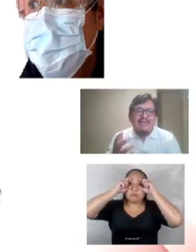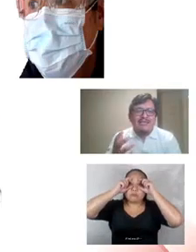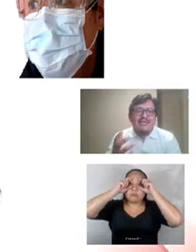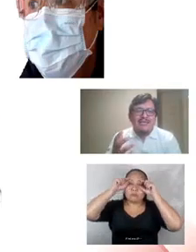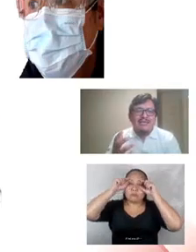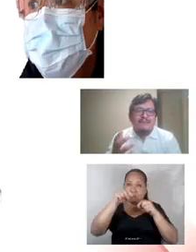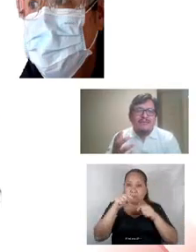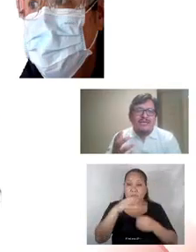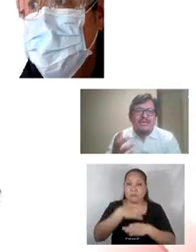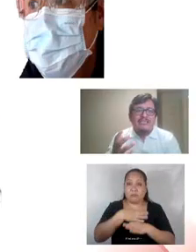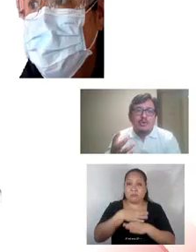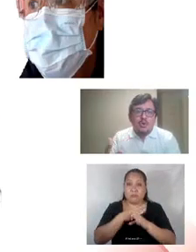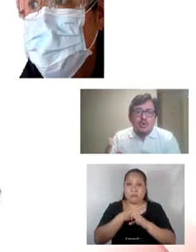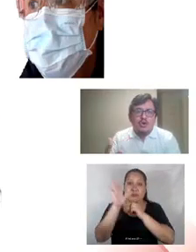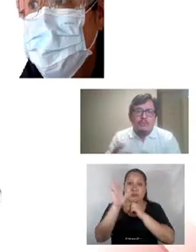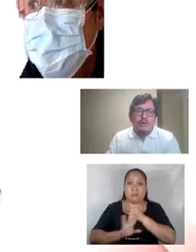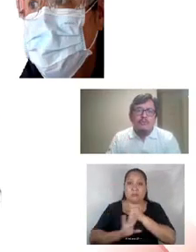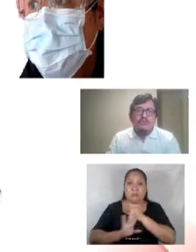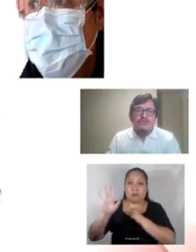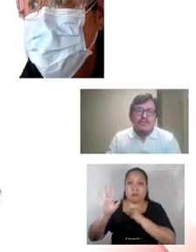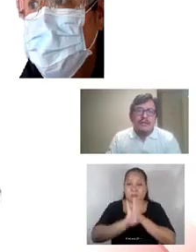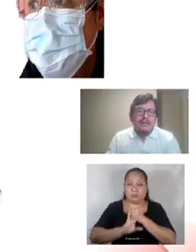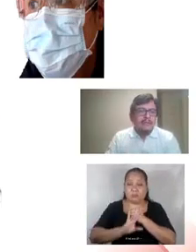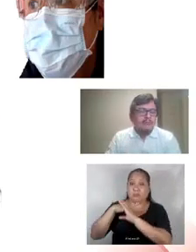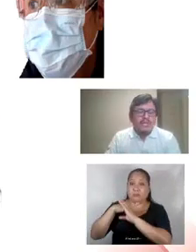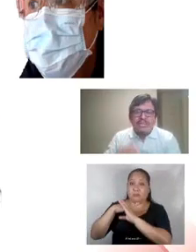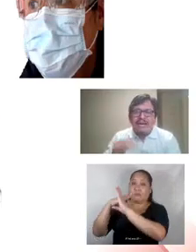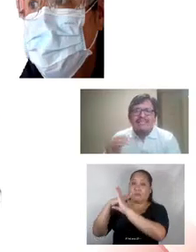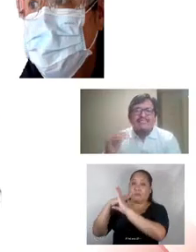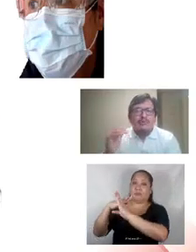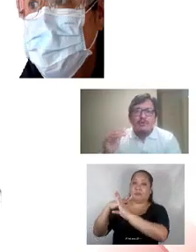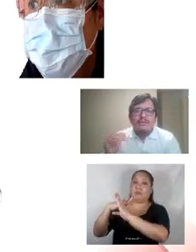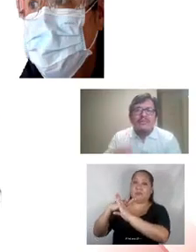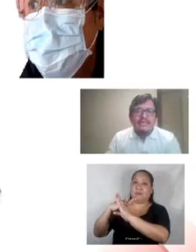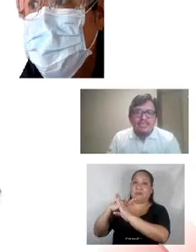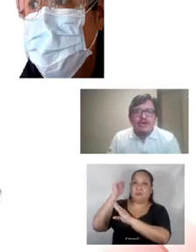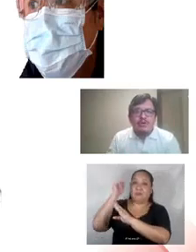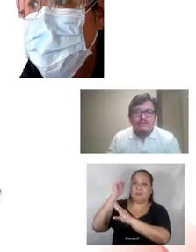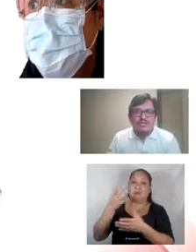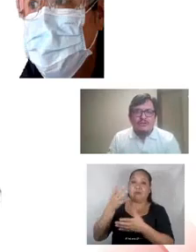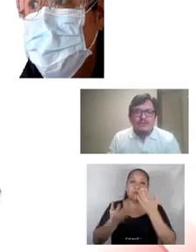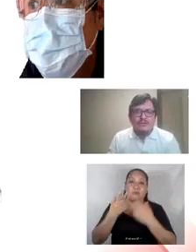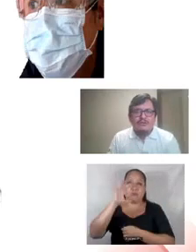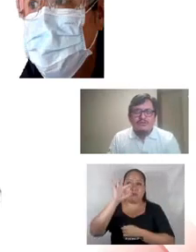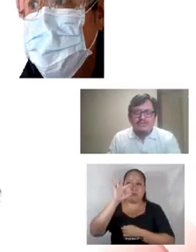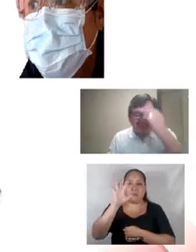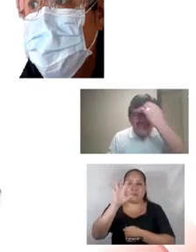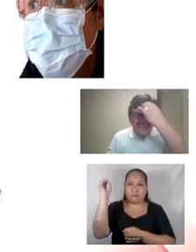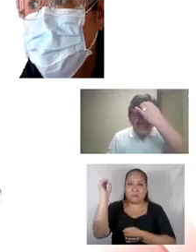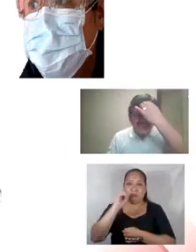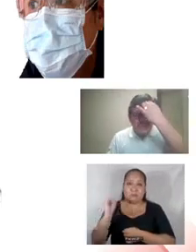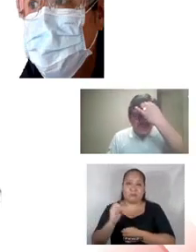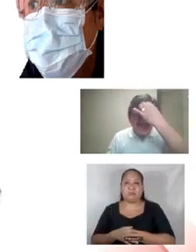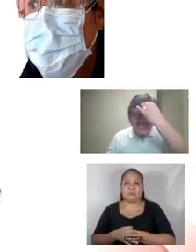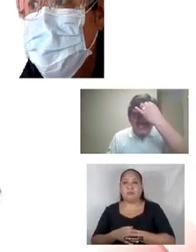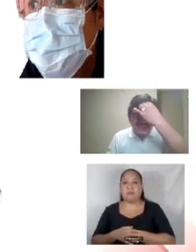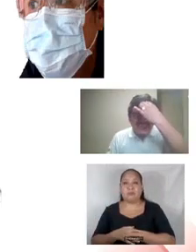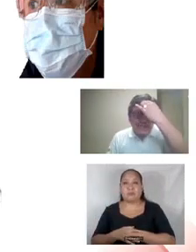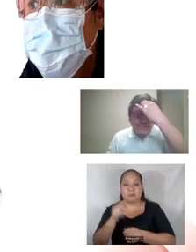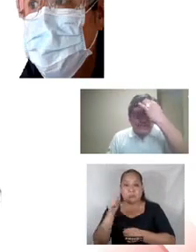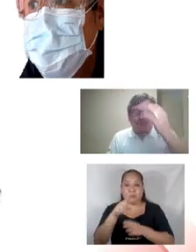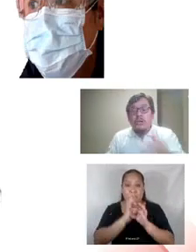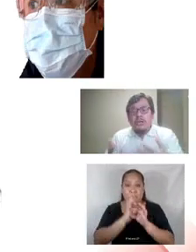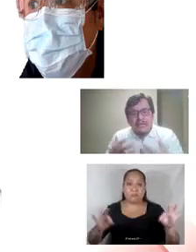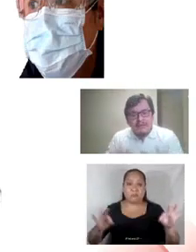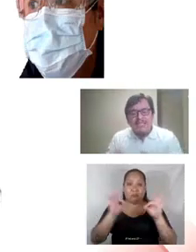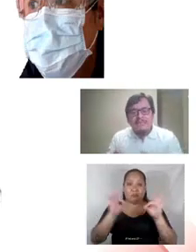capacidad de escudo que podamos tener puede llegar hasta un 95%. Entonces, es importante tener